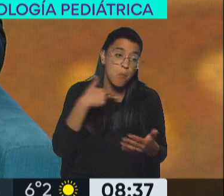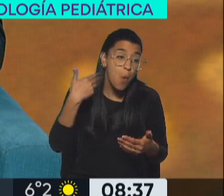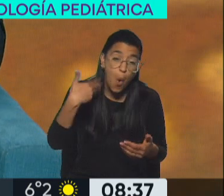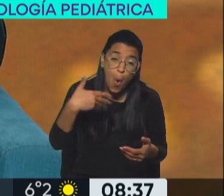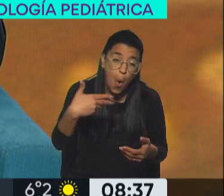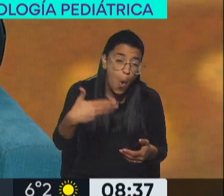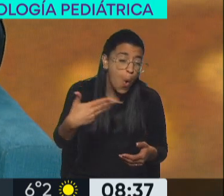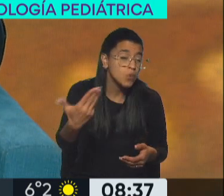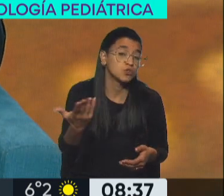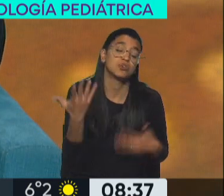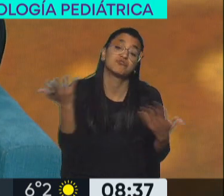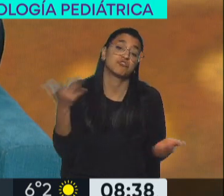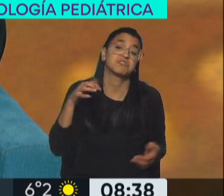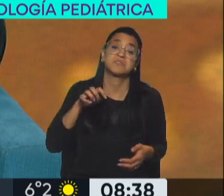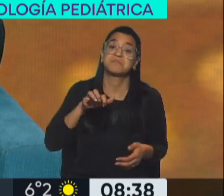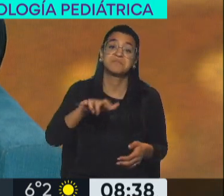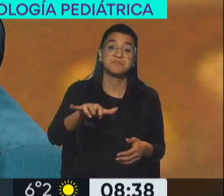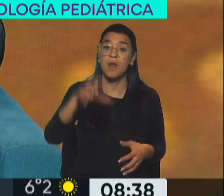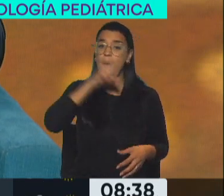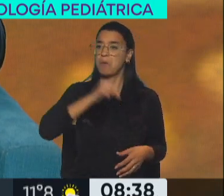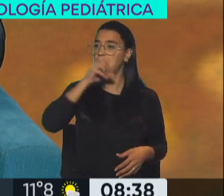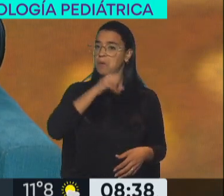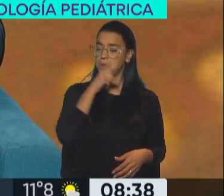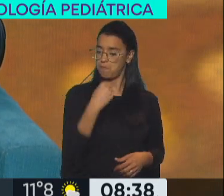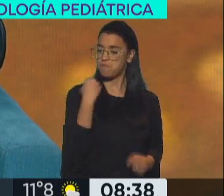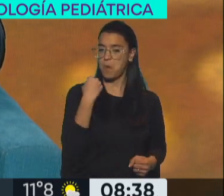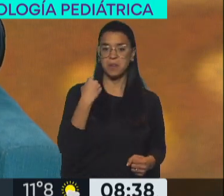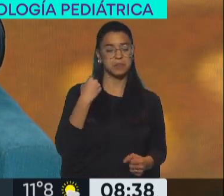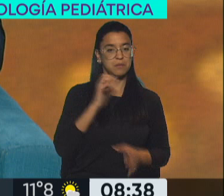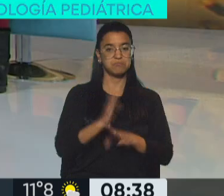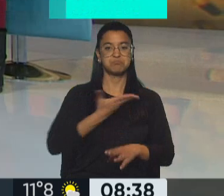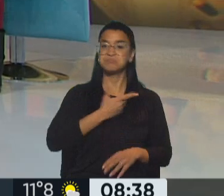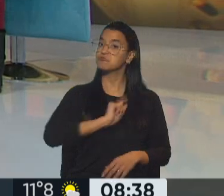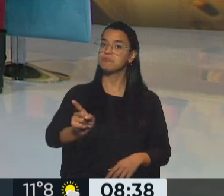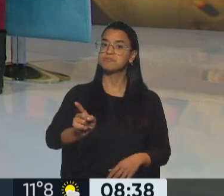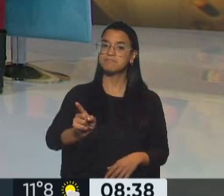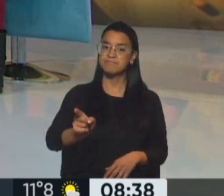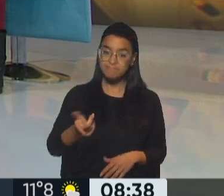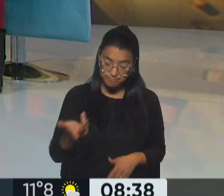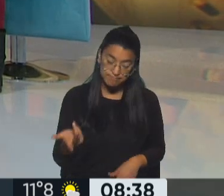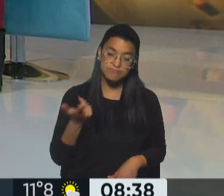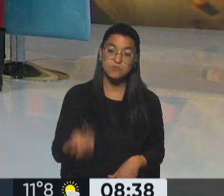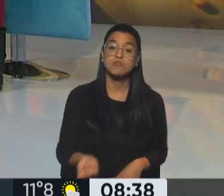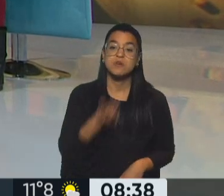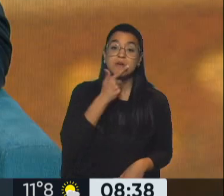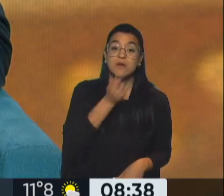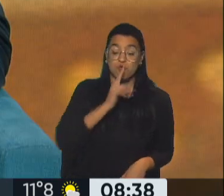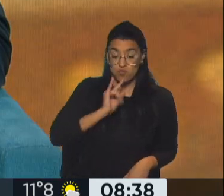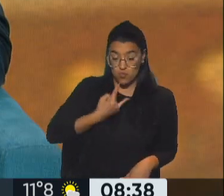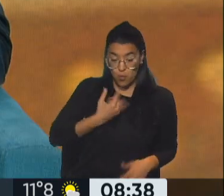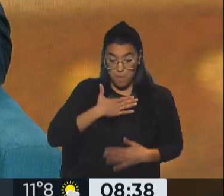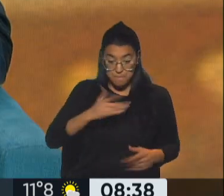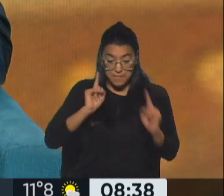antimicrobiano, el germen genera resistencia. ¿Sí? ¿Y cuánto tiene que ver la automedicación en todo esto? Y bueno, la